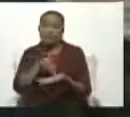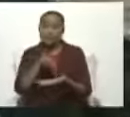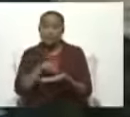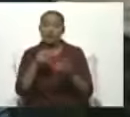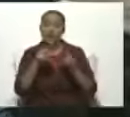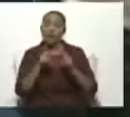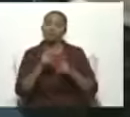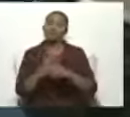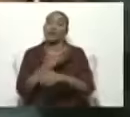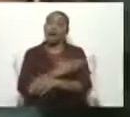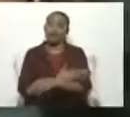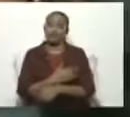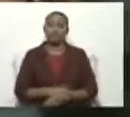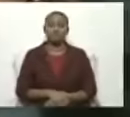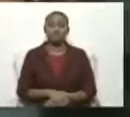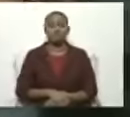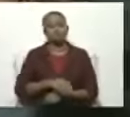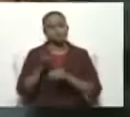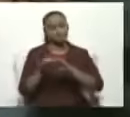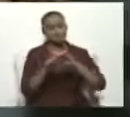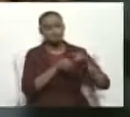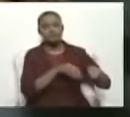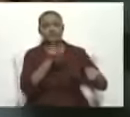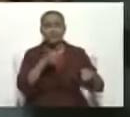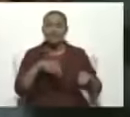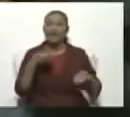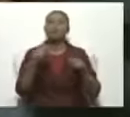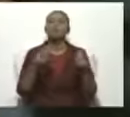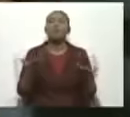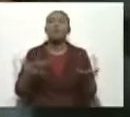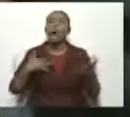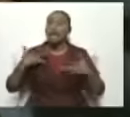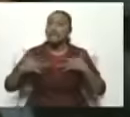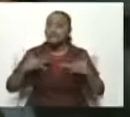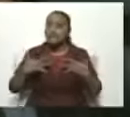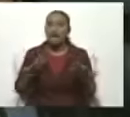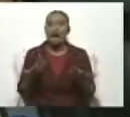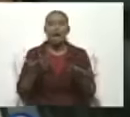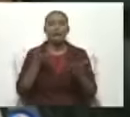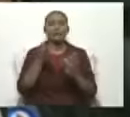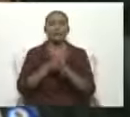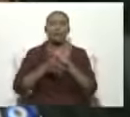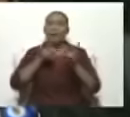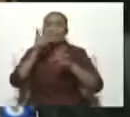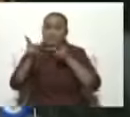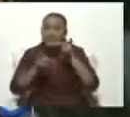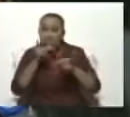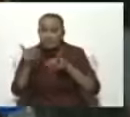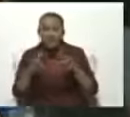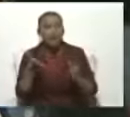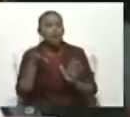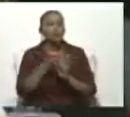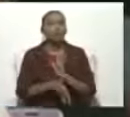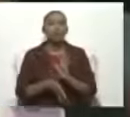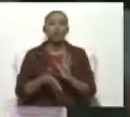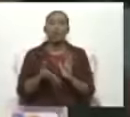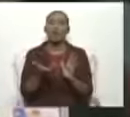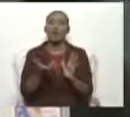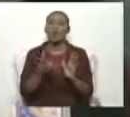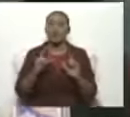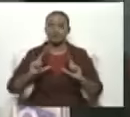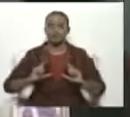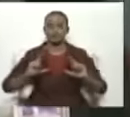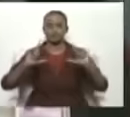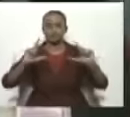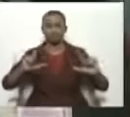como actividades y llamado a las organizaciones políticas, el llamado a la acreditación de los testigos de las organizaciones con fines políticas que inició